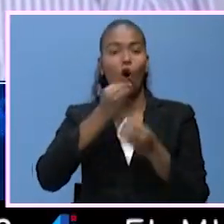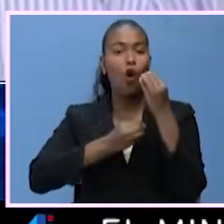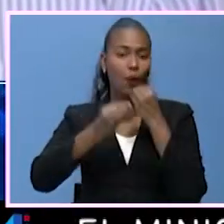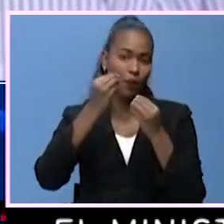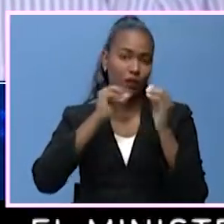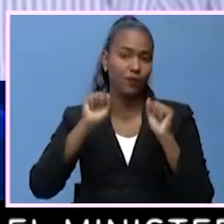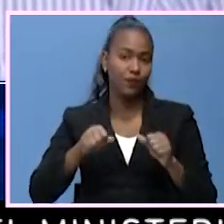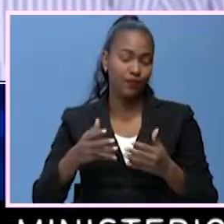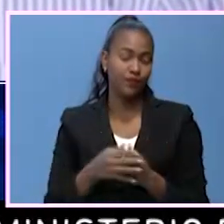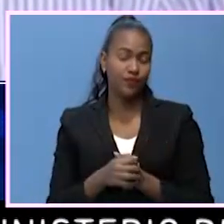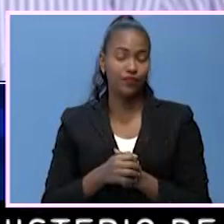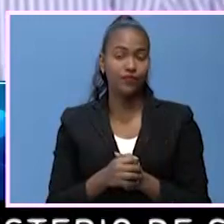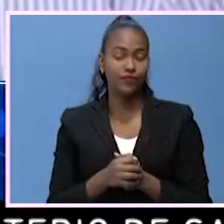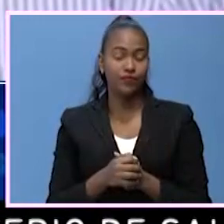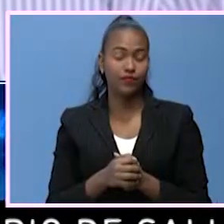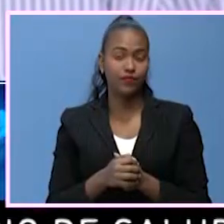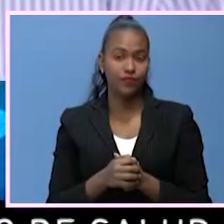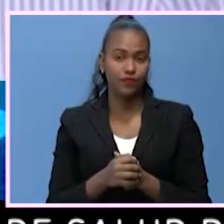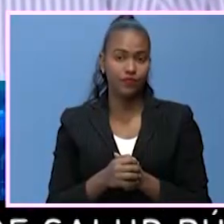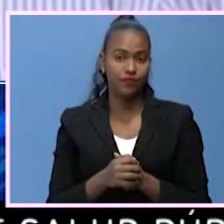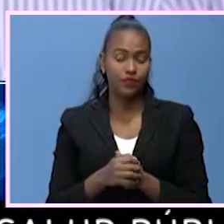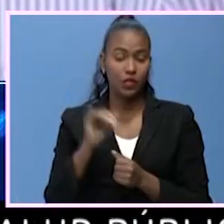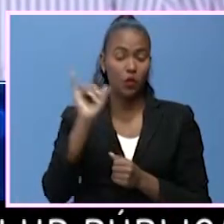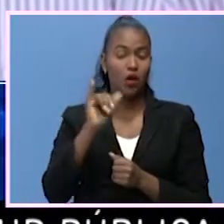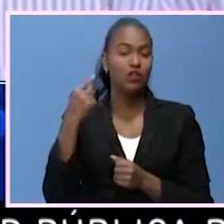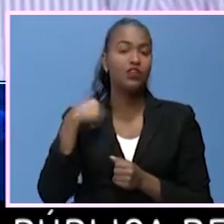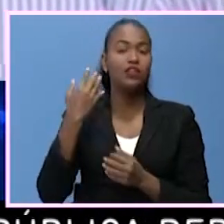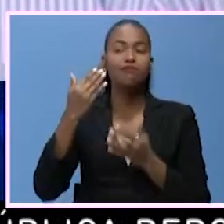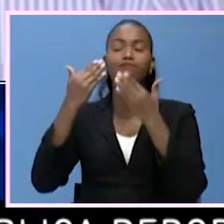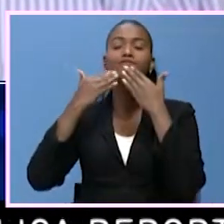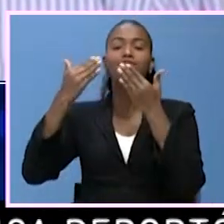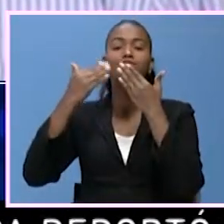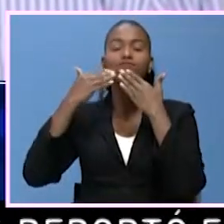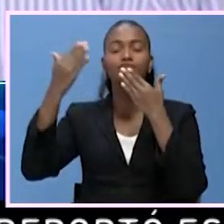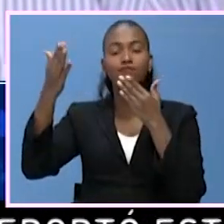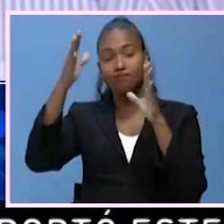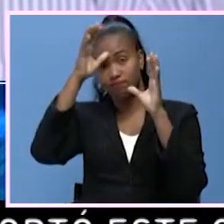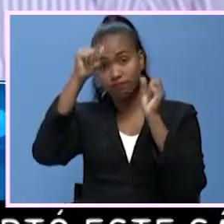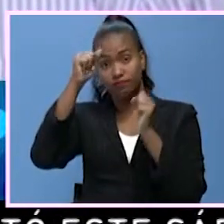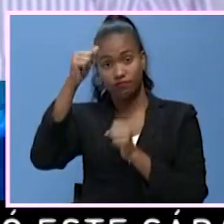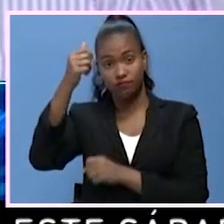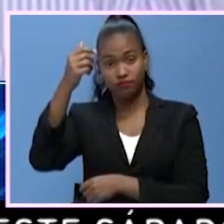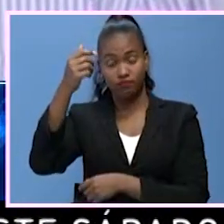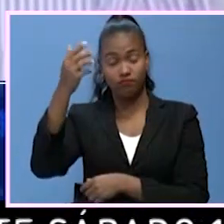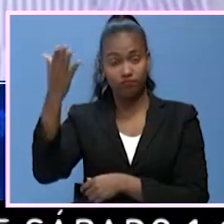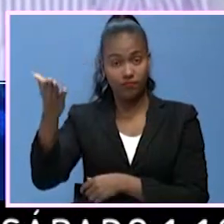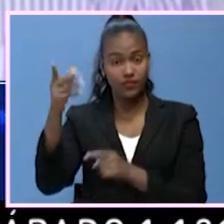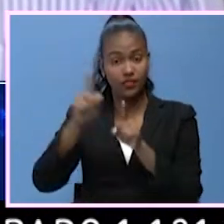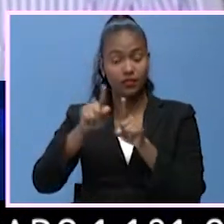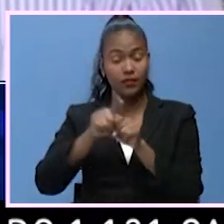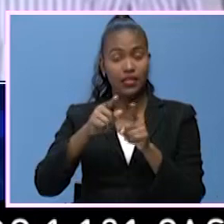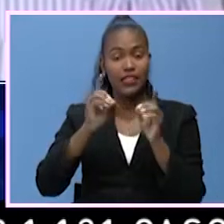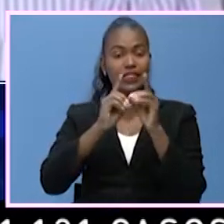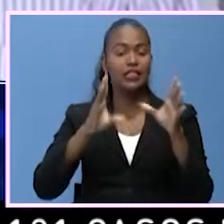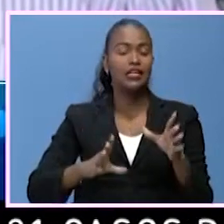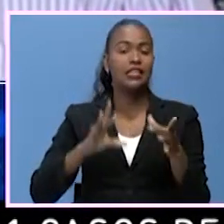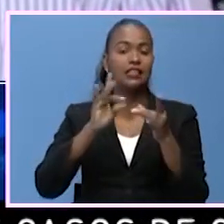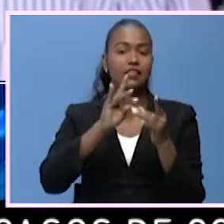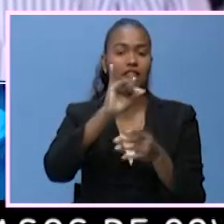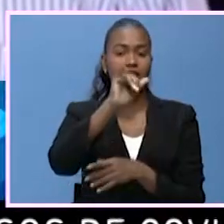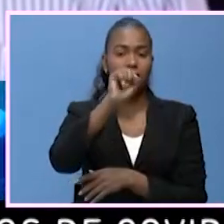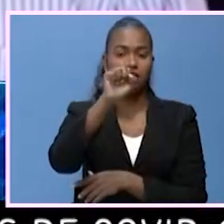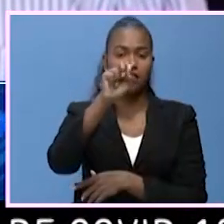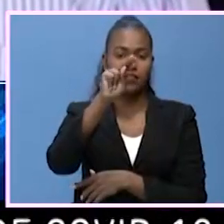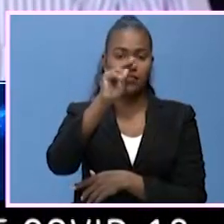alimentación. Así que le damos gracias a nuestro señor presidente y a nuestro director de